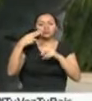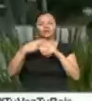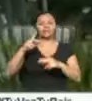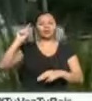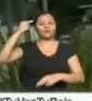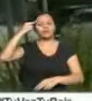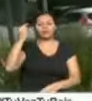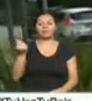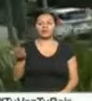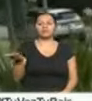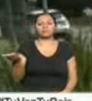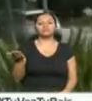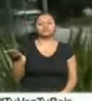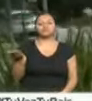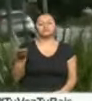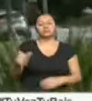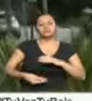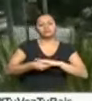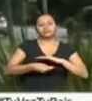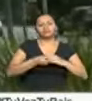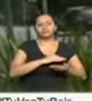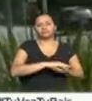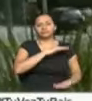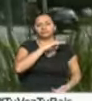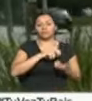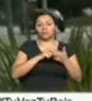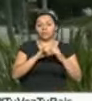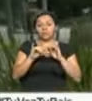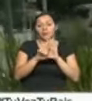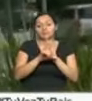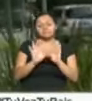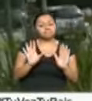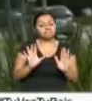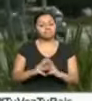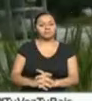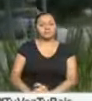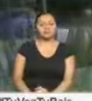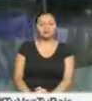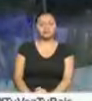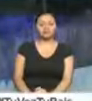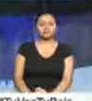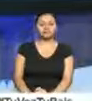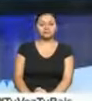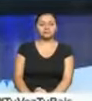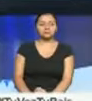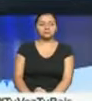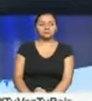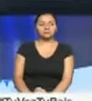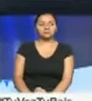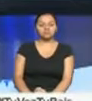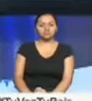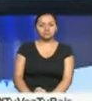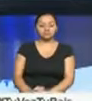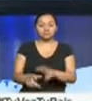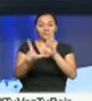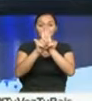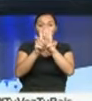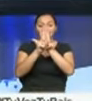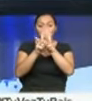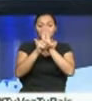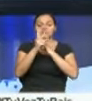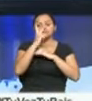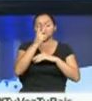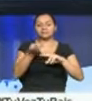gobierno, podrían haber cometido irregularidades. Cristina Pavón, Noticiero Ciudadano. La ley orgánica para evitar